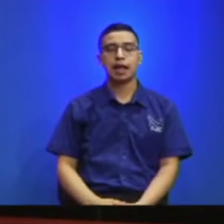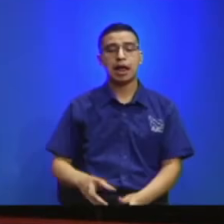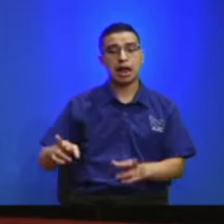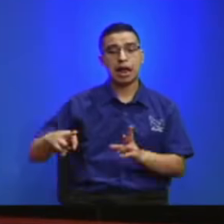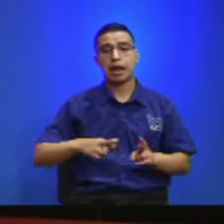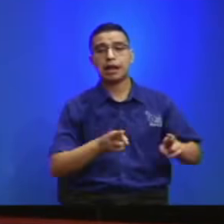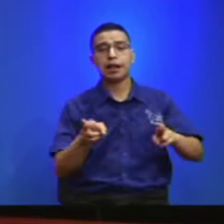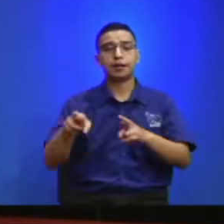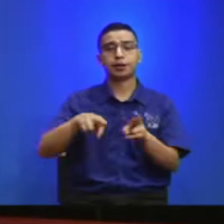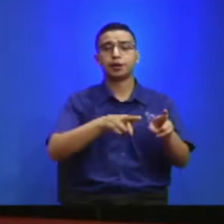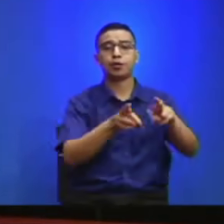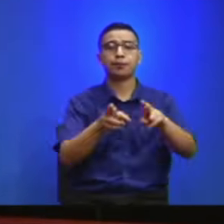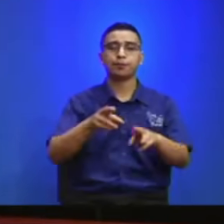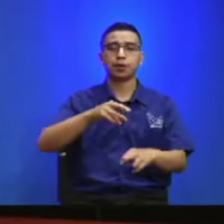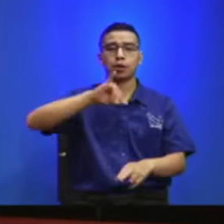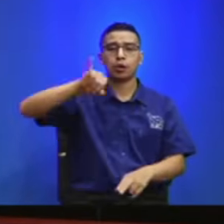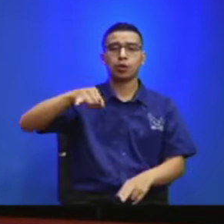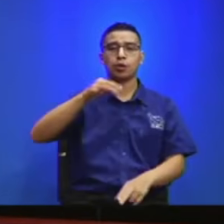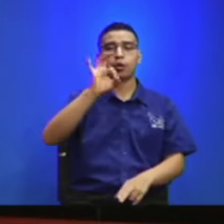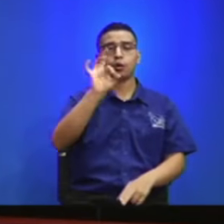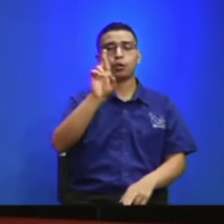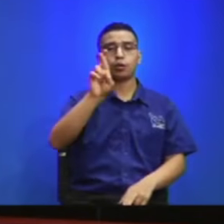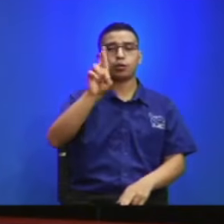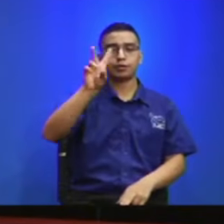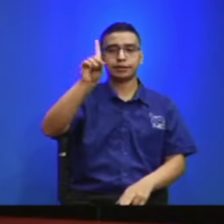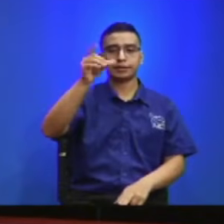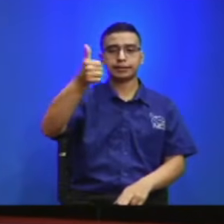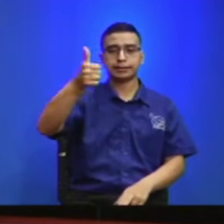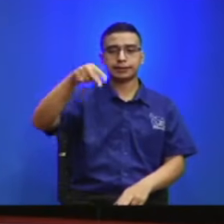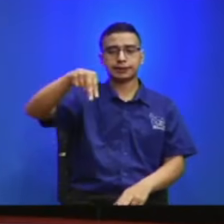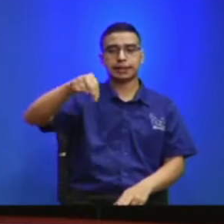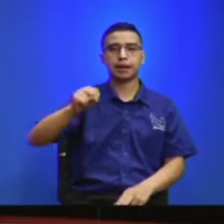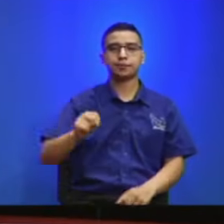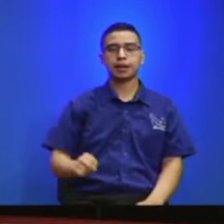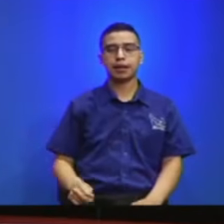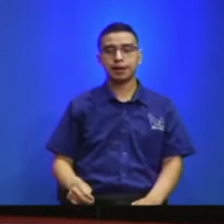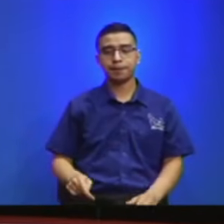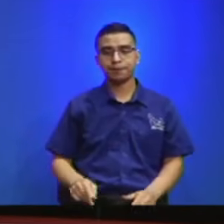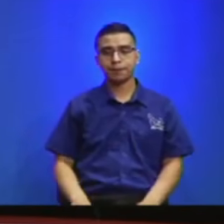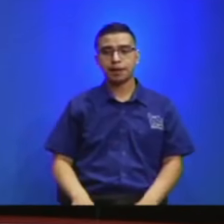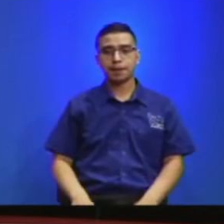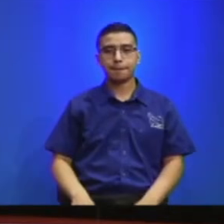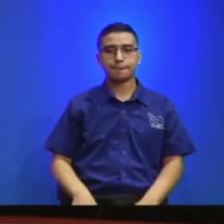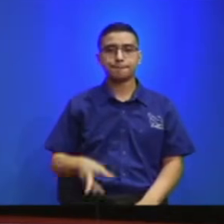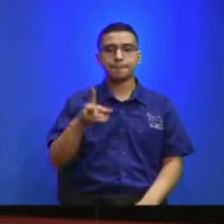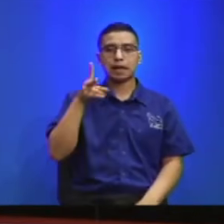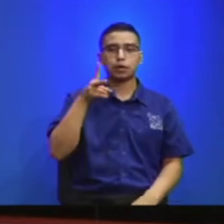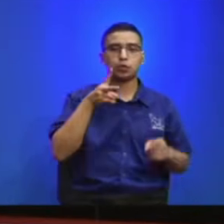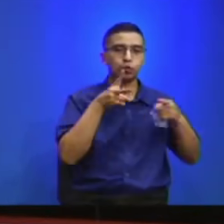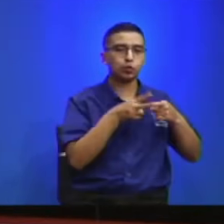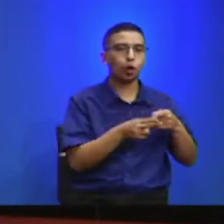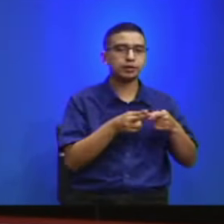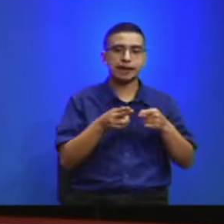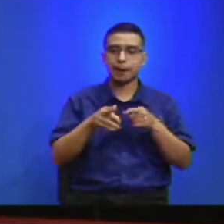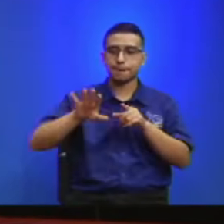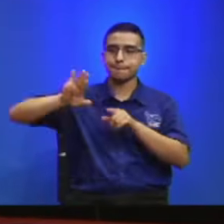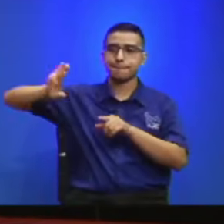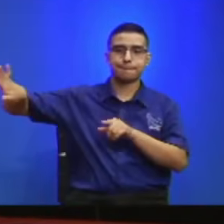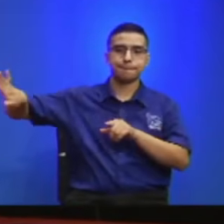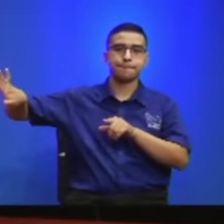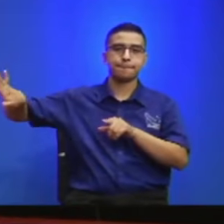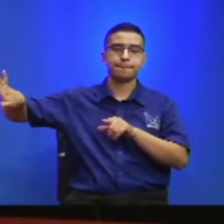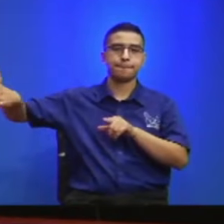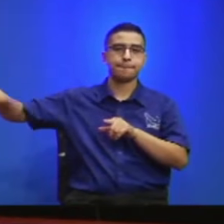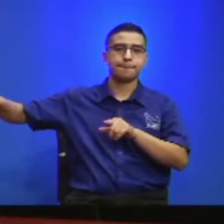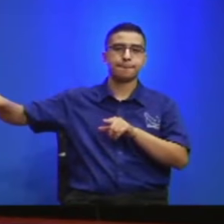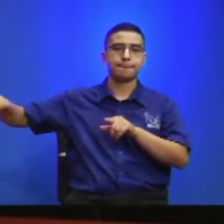y qué pasa se detiene en las aguas se cortan las aguas eso quiere decir que a la derecha no hay